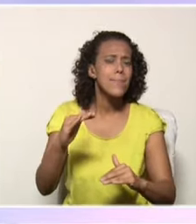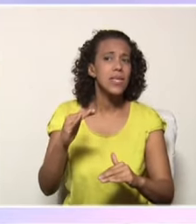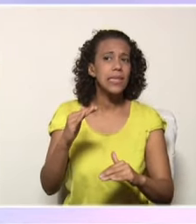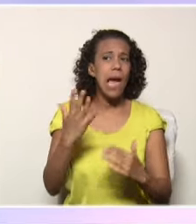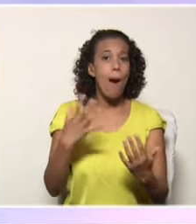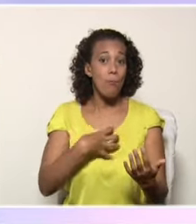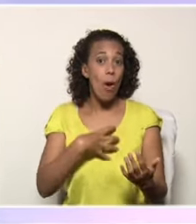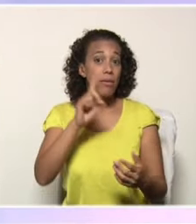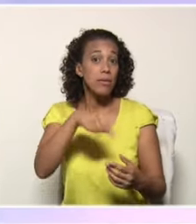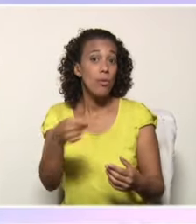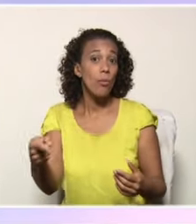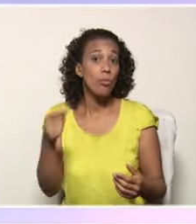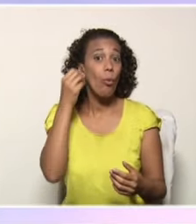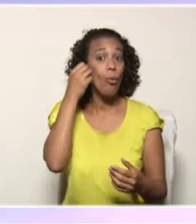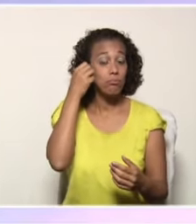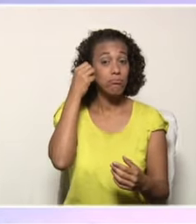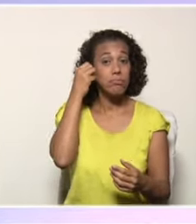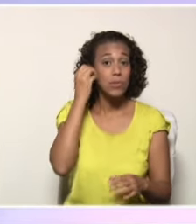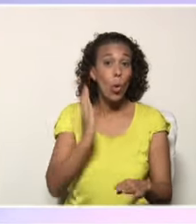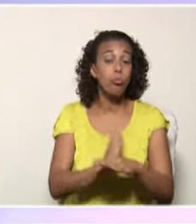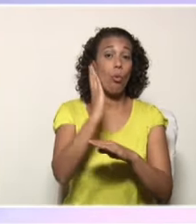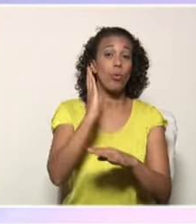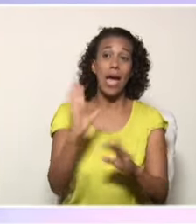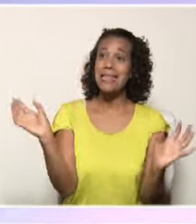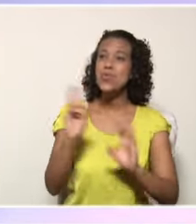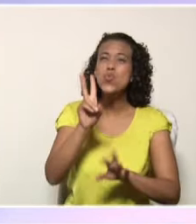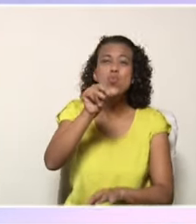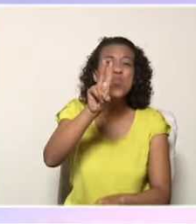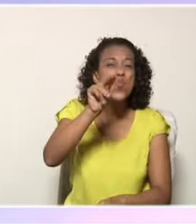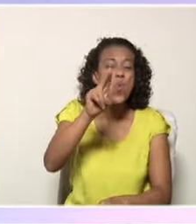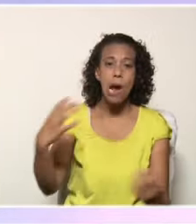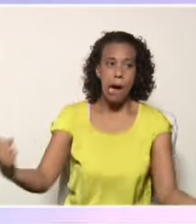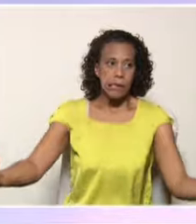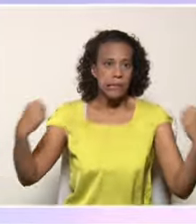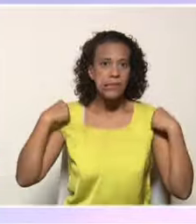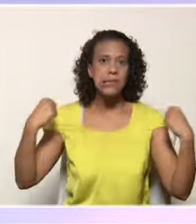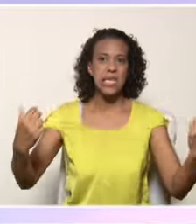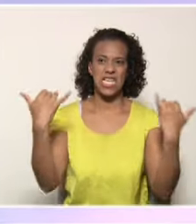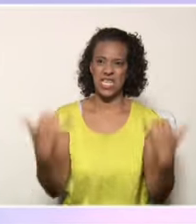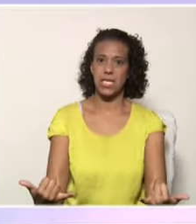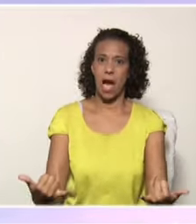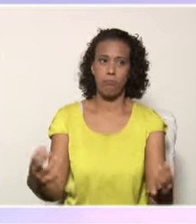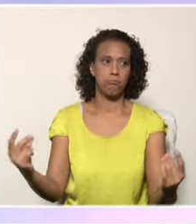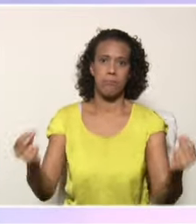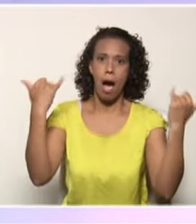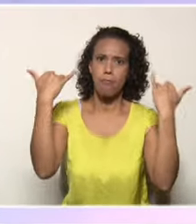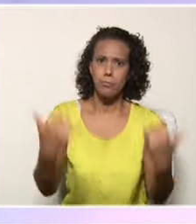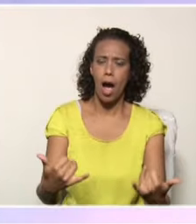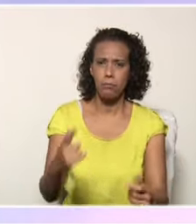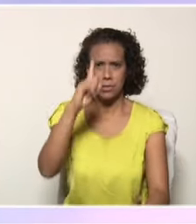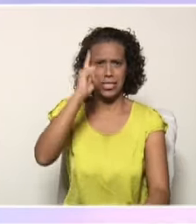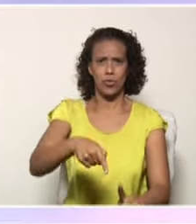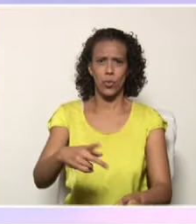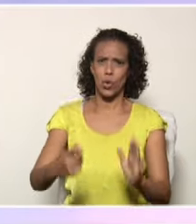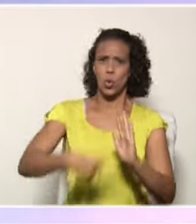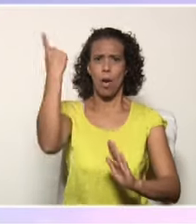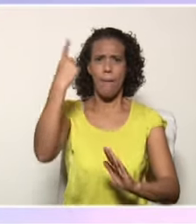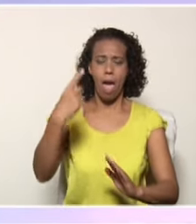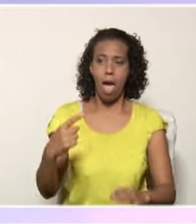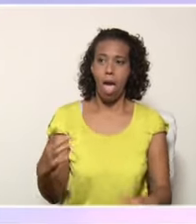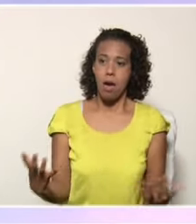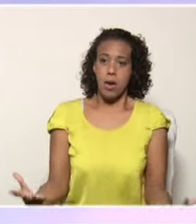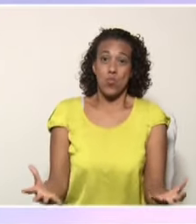limitaciones corporales. Es decir, que si yo jamás he levantado pesas, no voy a iniciar trabajando el levantamiento con